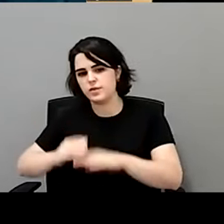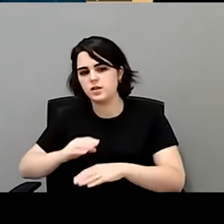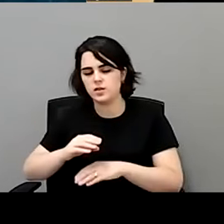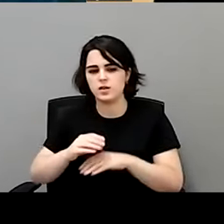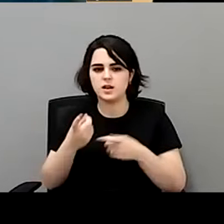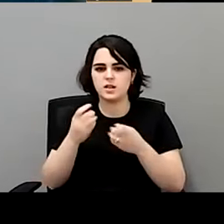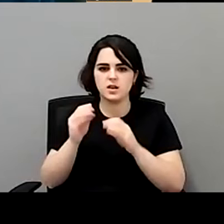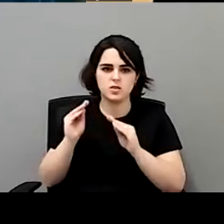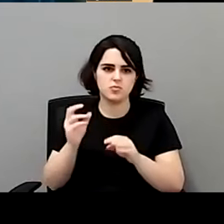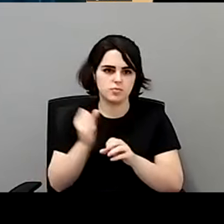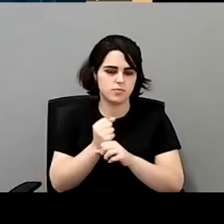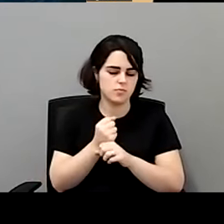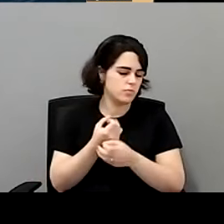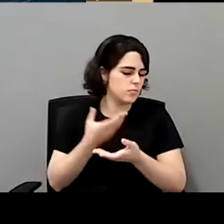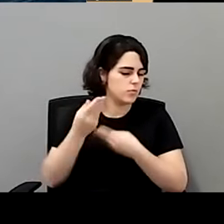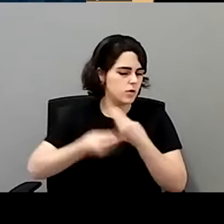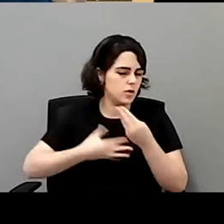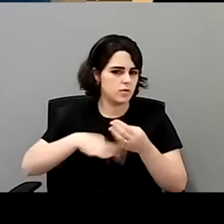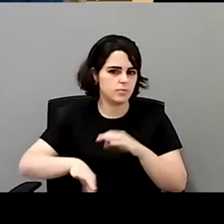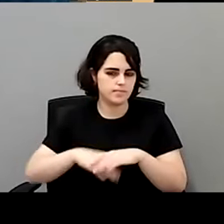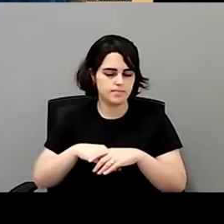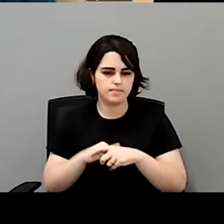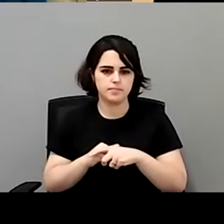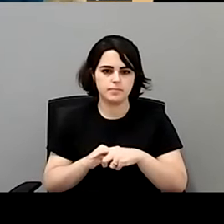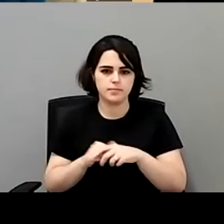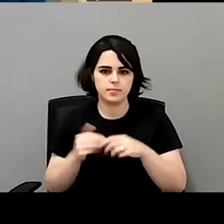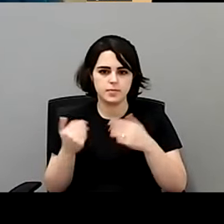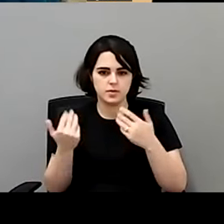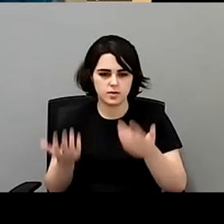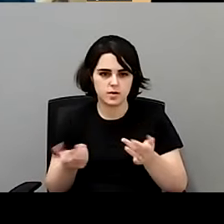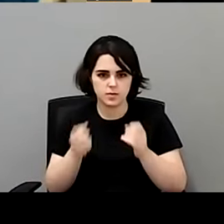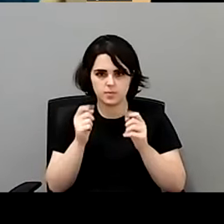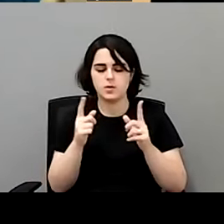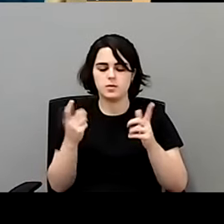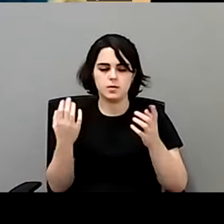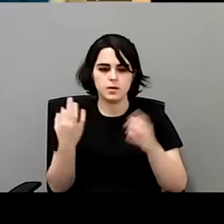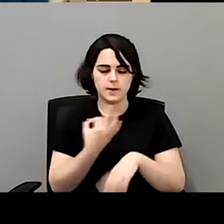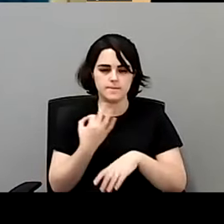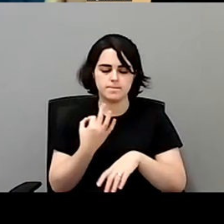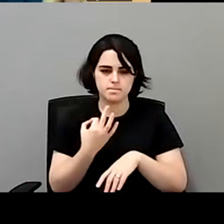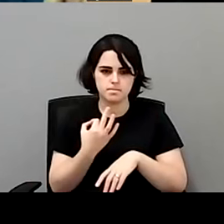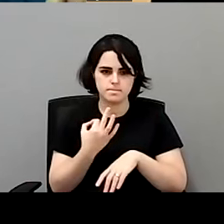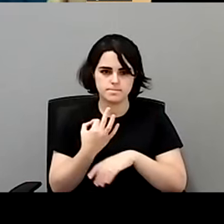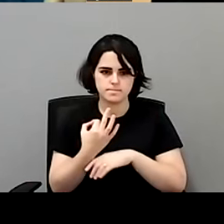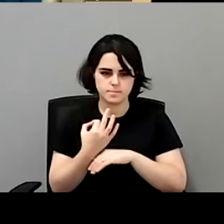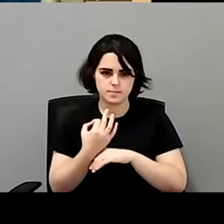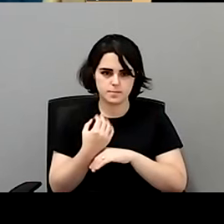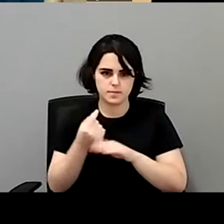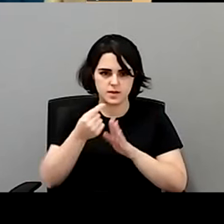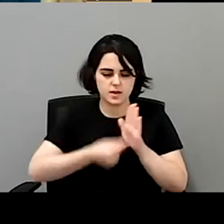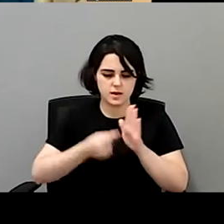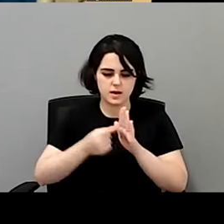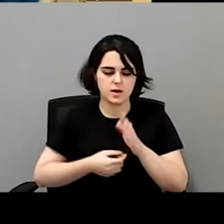sus necesidades. En todo caso, dado cuenta que la prestación de asistencia